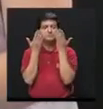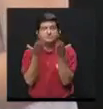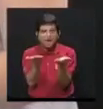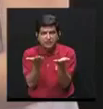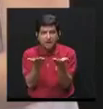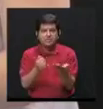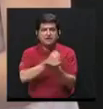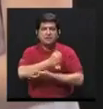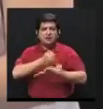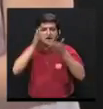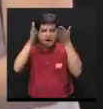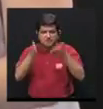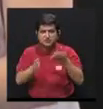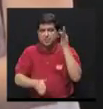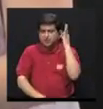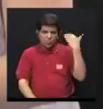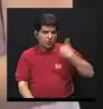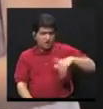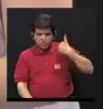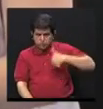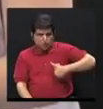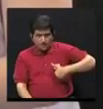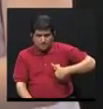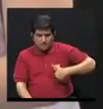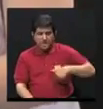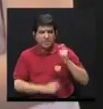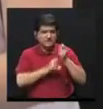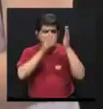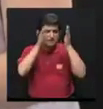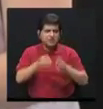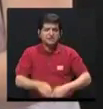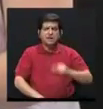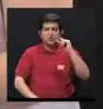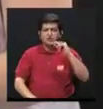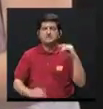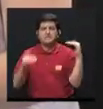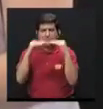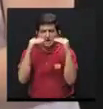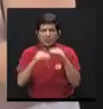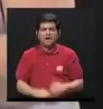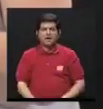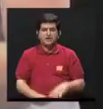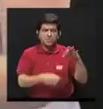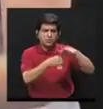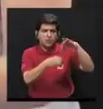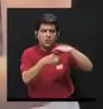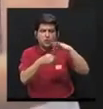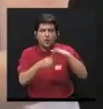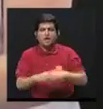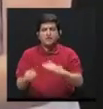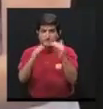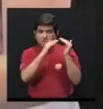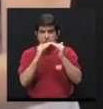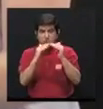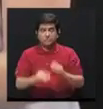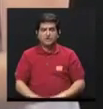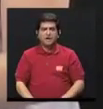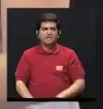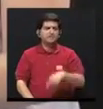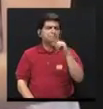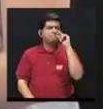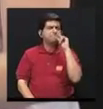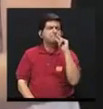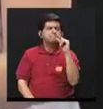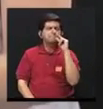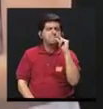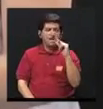campesinos, campesinas, pescadores artesanales, huertas urbanas, o sea, una cantidad de pequeños y